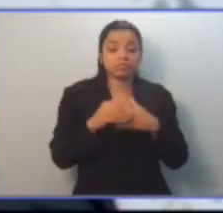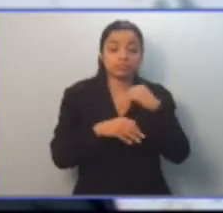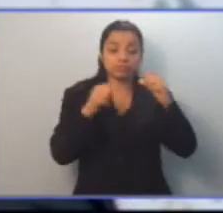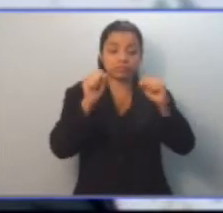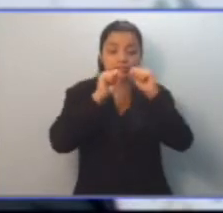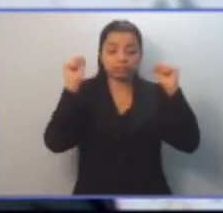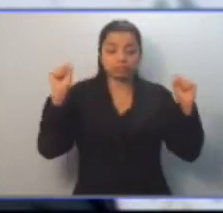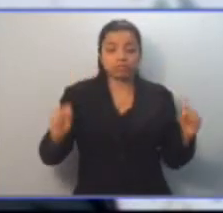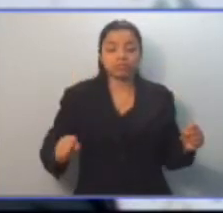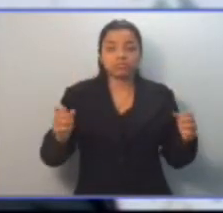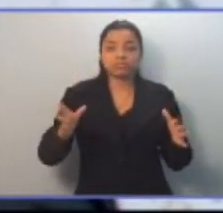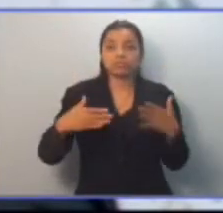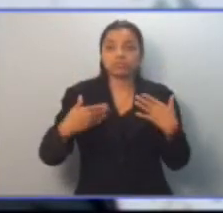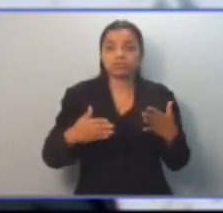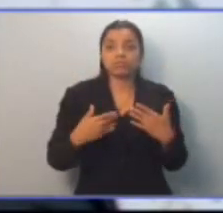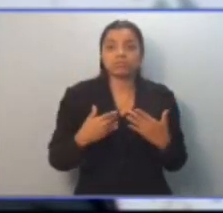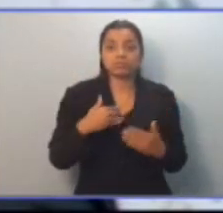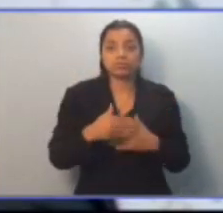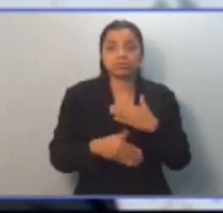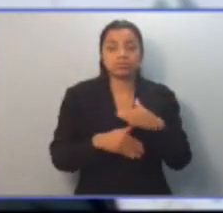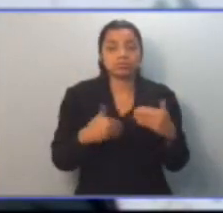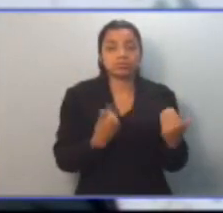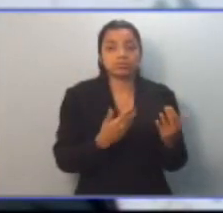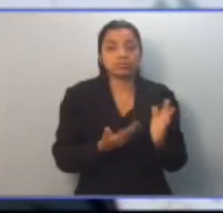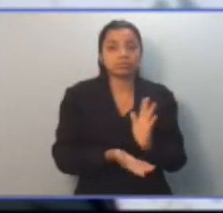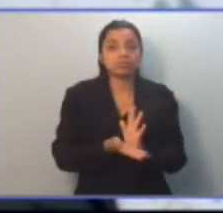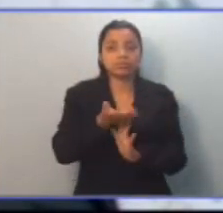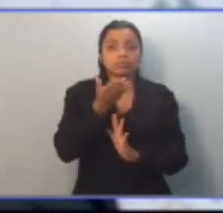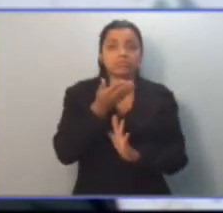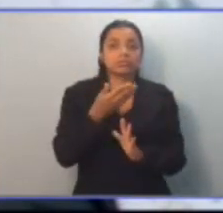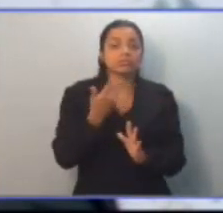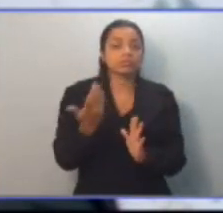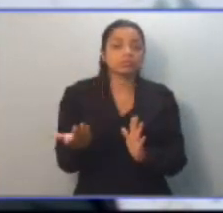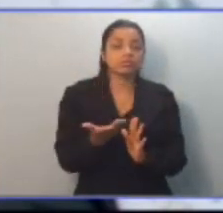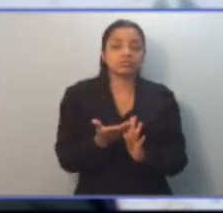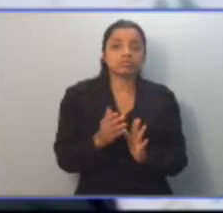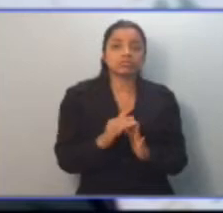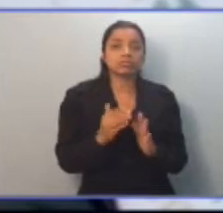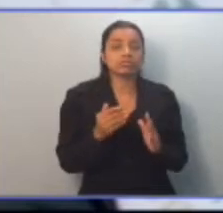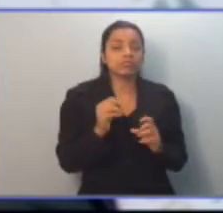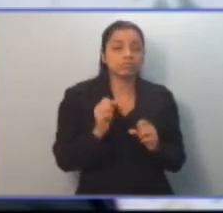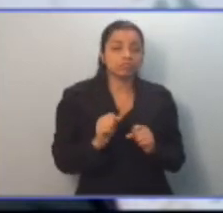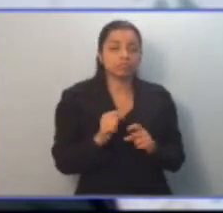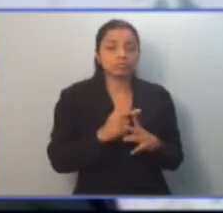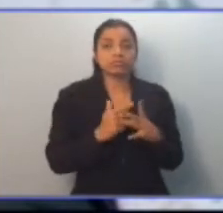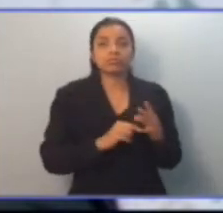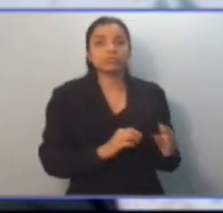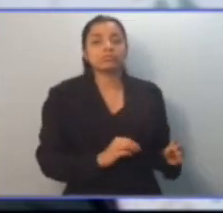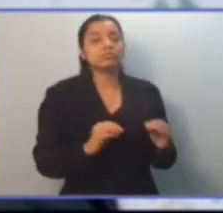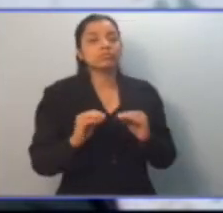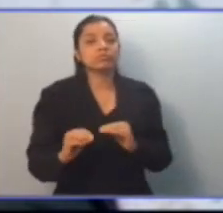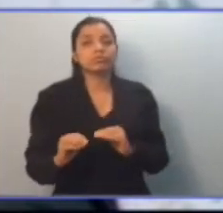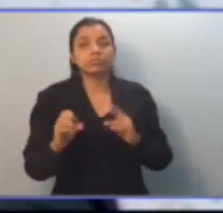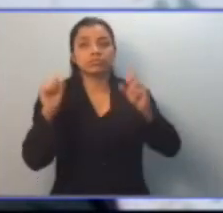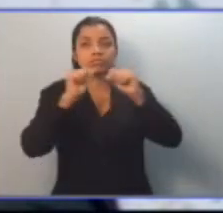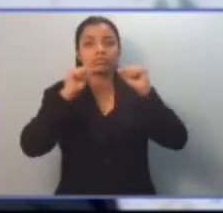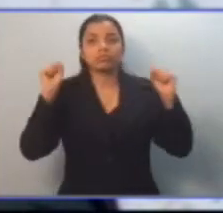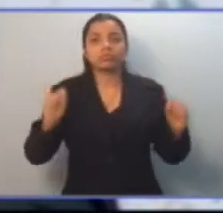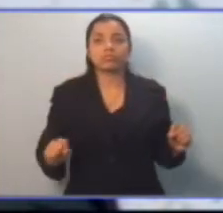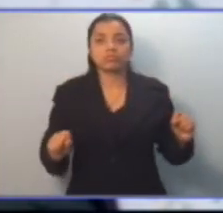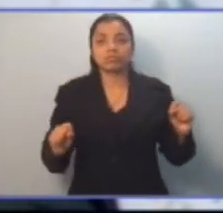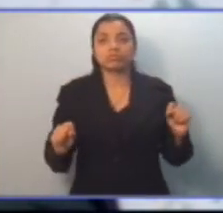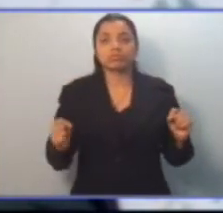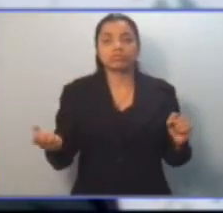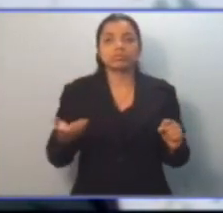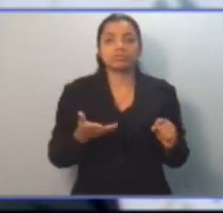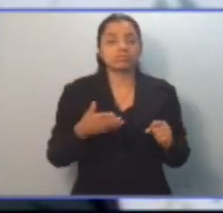acusatorio en Panamá, evaluando el desarrollo y haciendo recomendaciones para una mejor implementación del sistema penal acusatorio